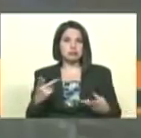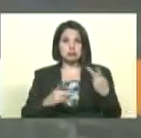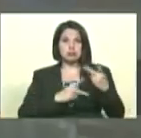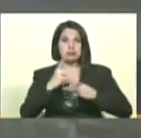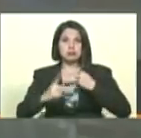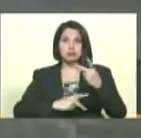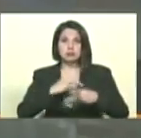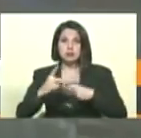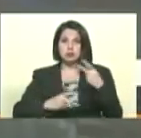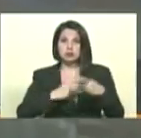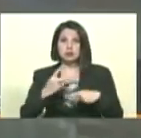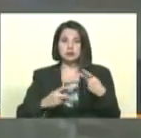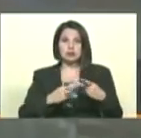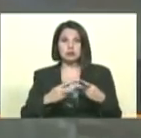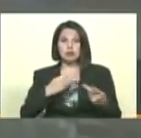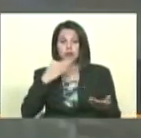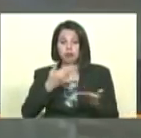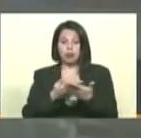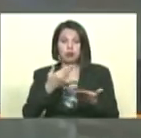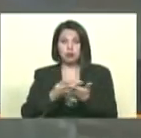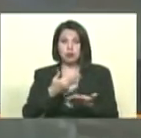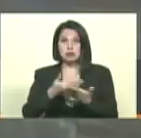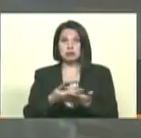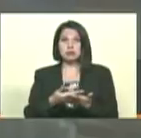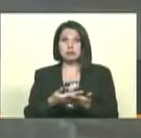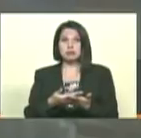proceso de postulaciones